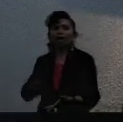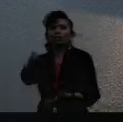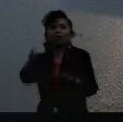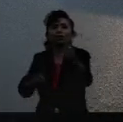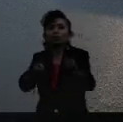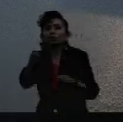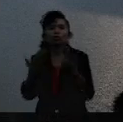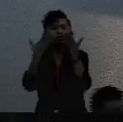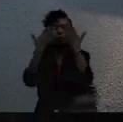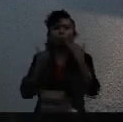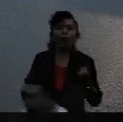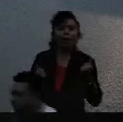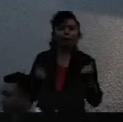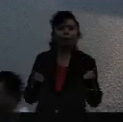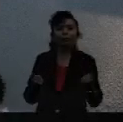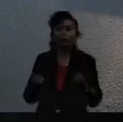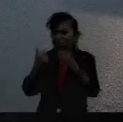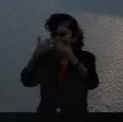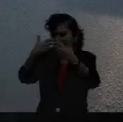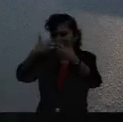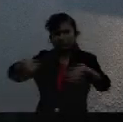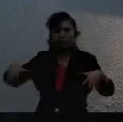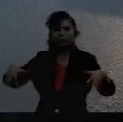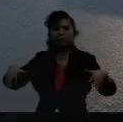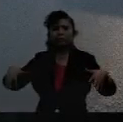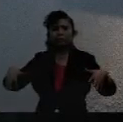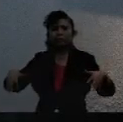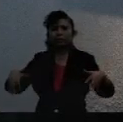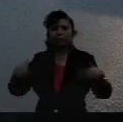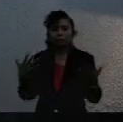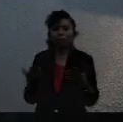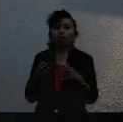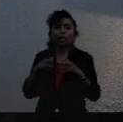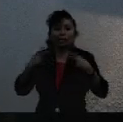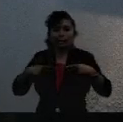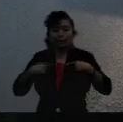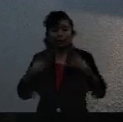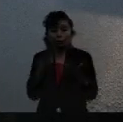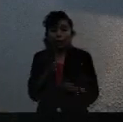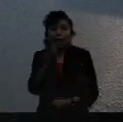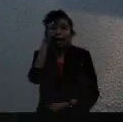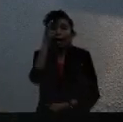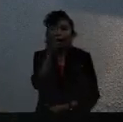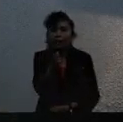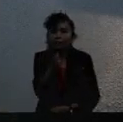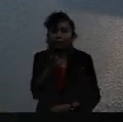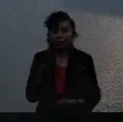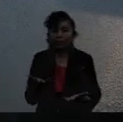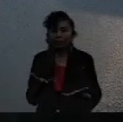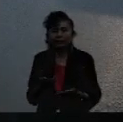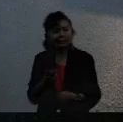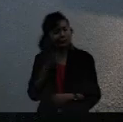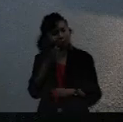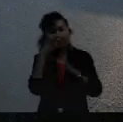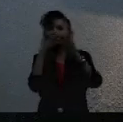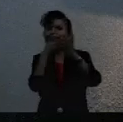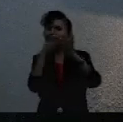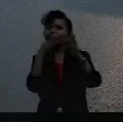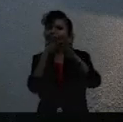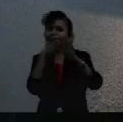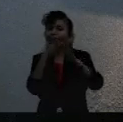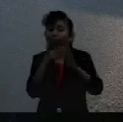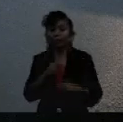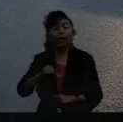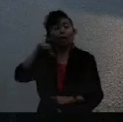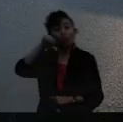urbano y la desintegración del tejido social ese ese es el gran reto ante el cual nos